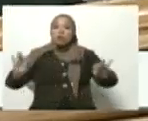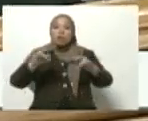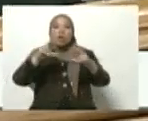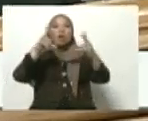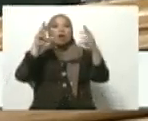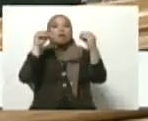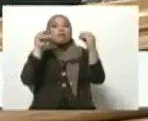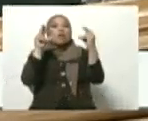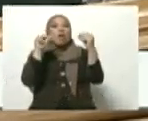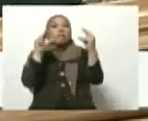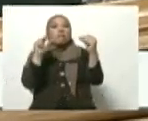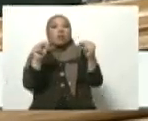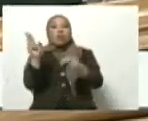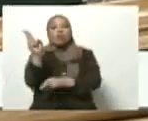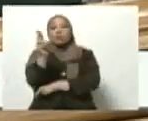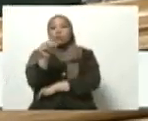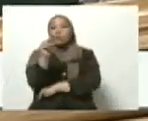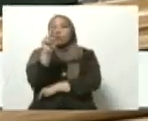nunca, nadie,